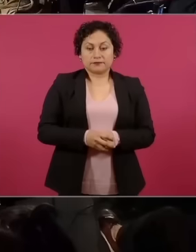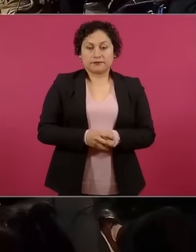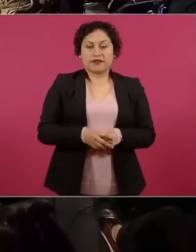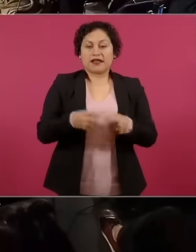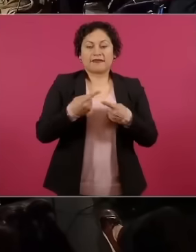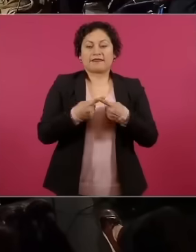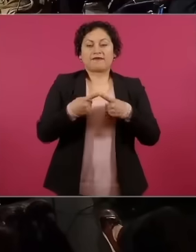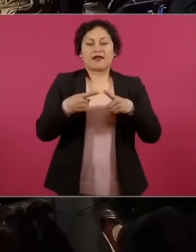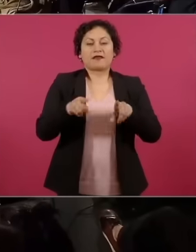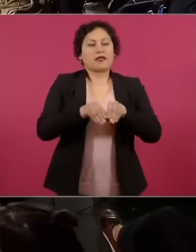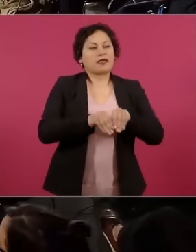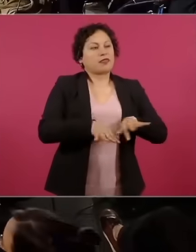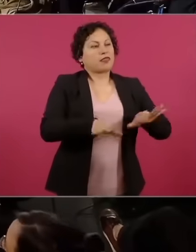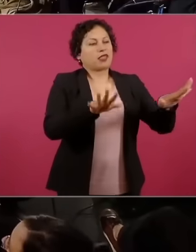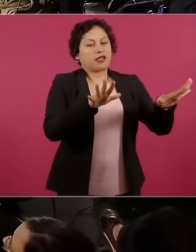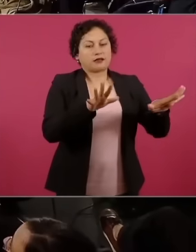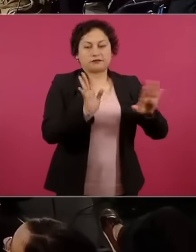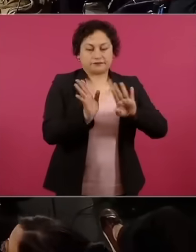sensacionalista,